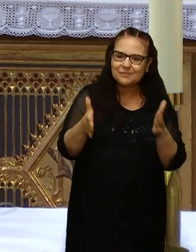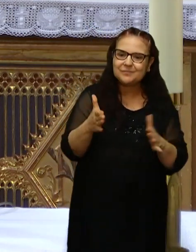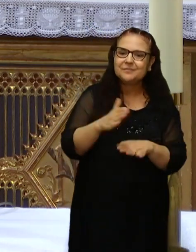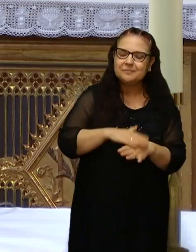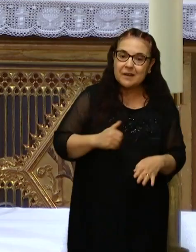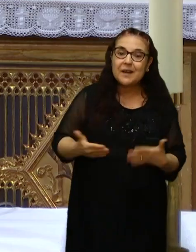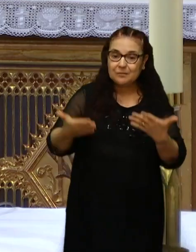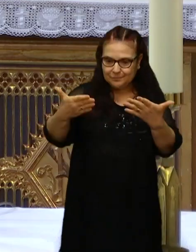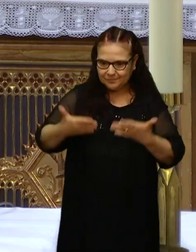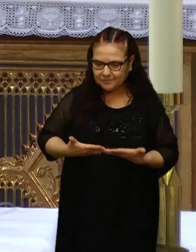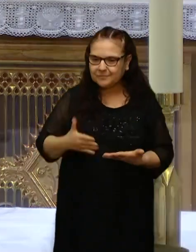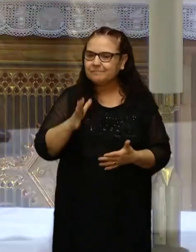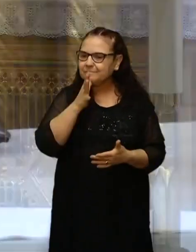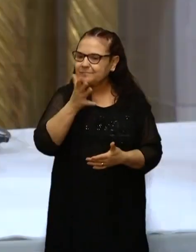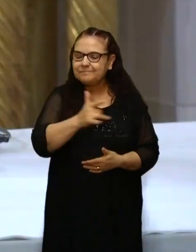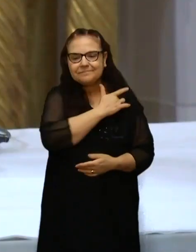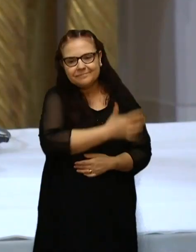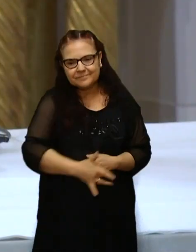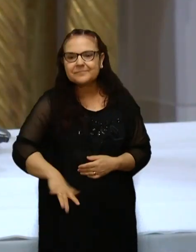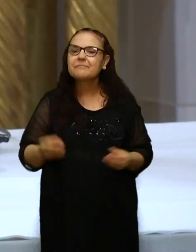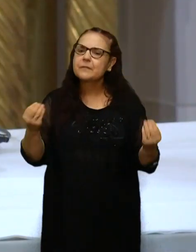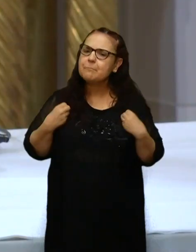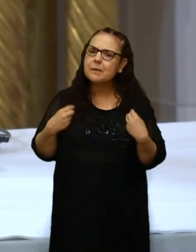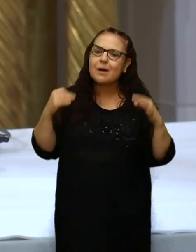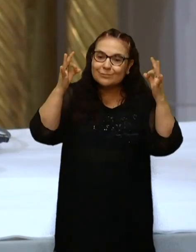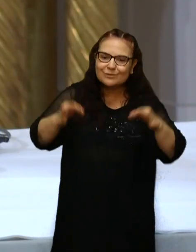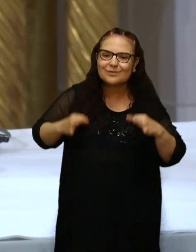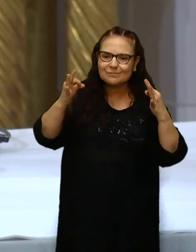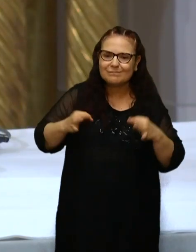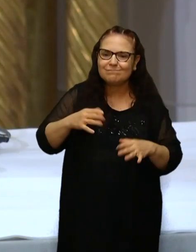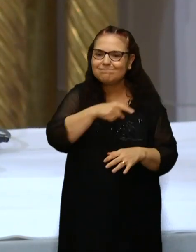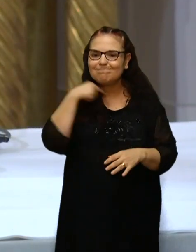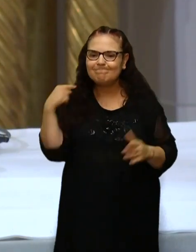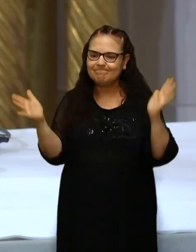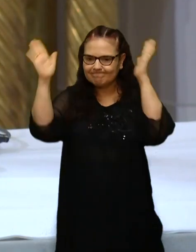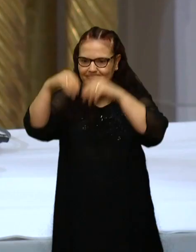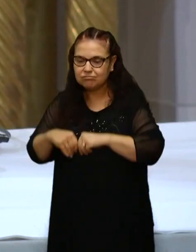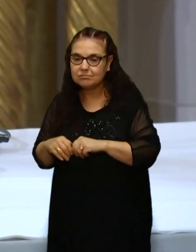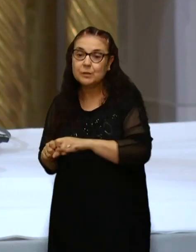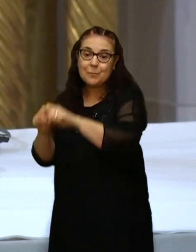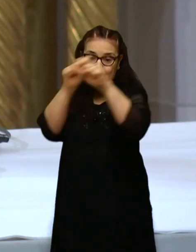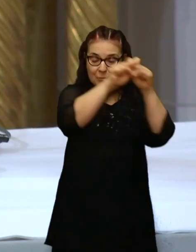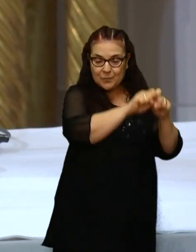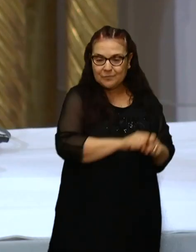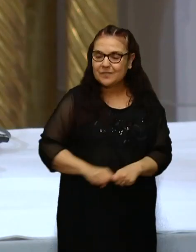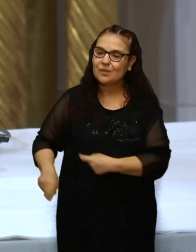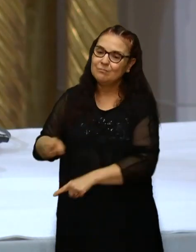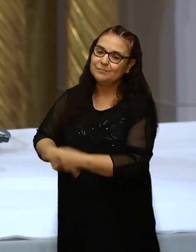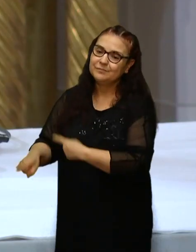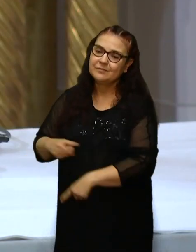días, para que, ayudados por tu misericordia, vivamos siempre libres de pecado y